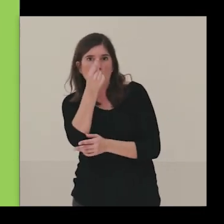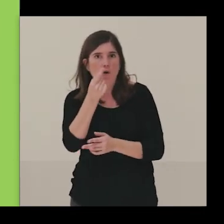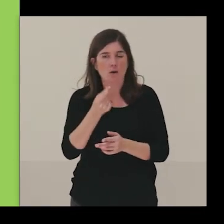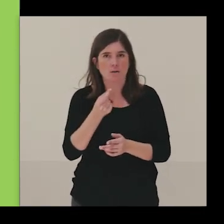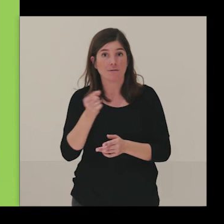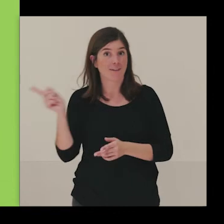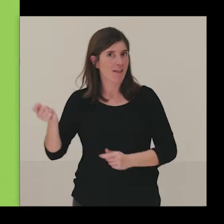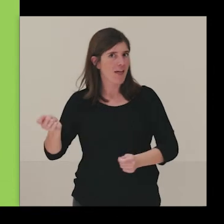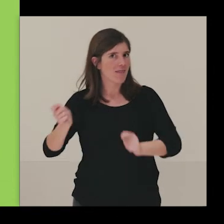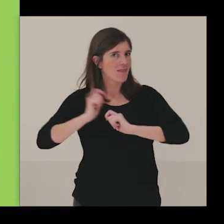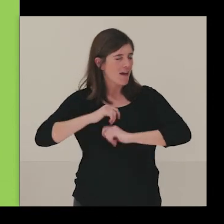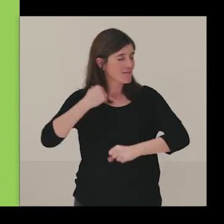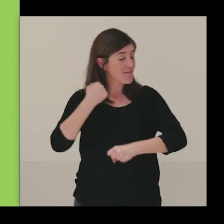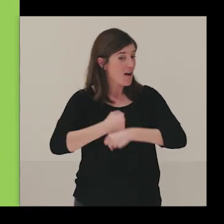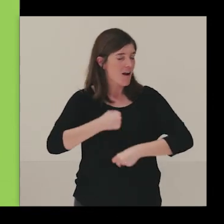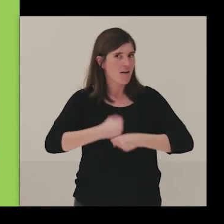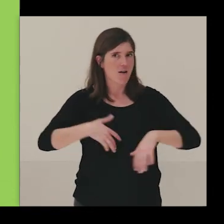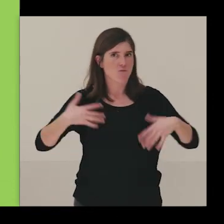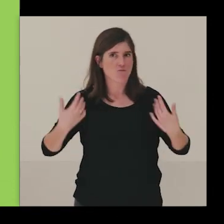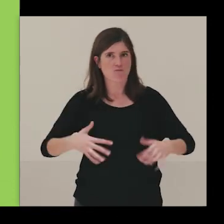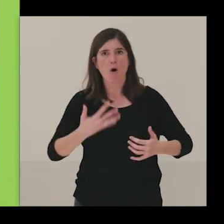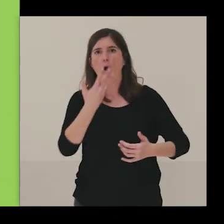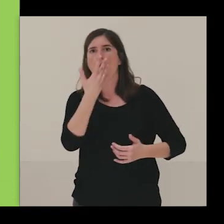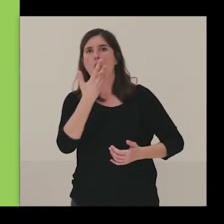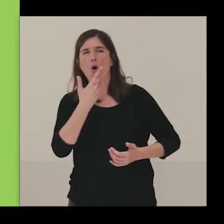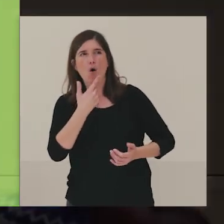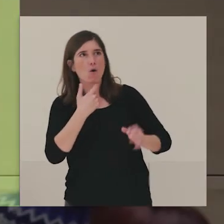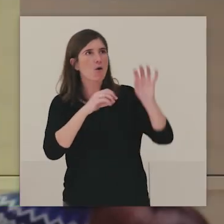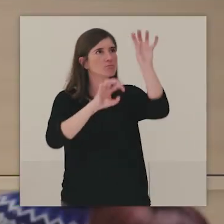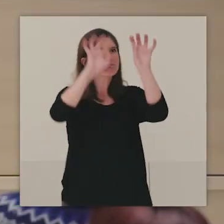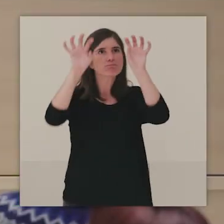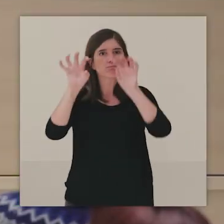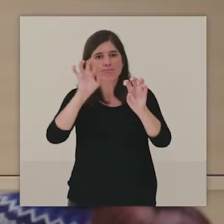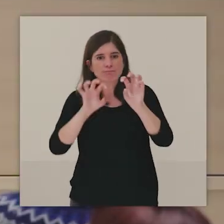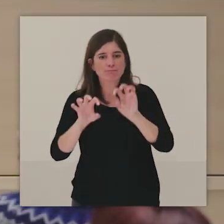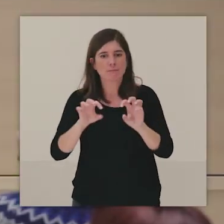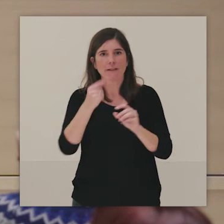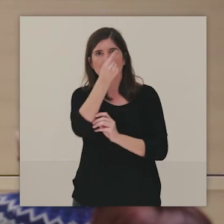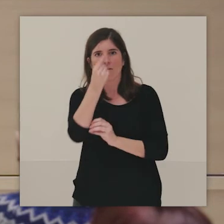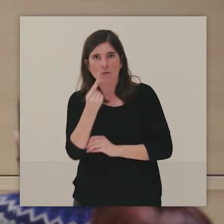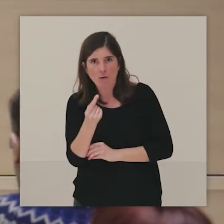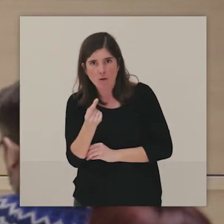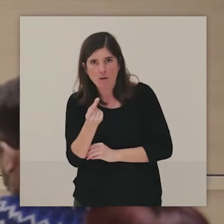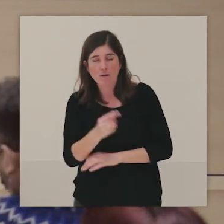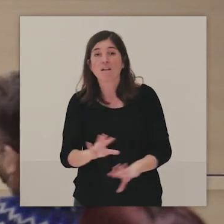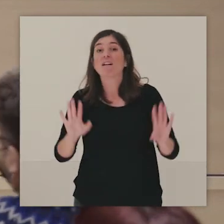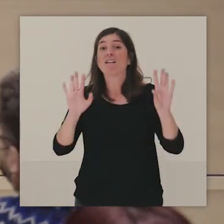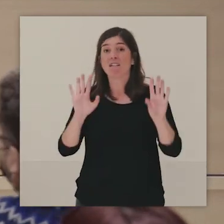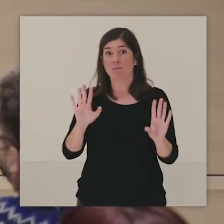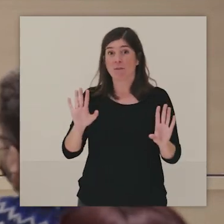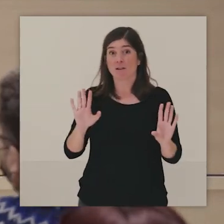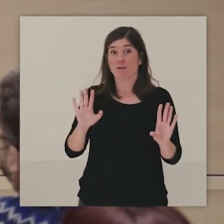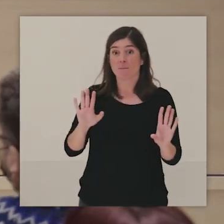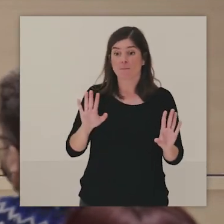dio. Madre mía la guerra que nos dio. Y eso que tenía colores y elementos, pero claro, si viéramos las